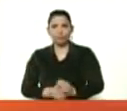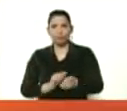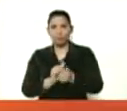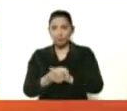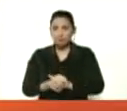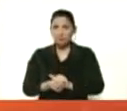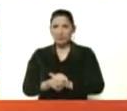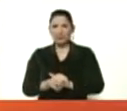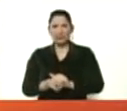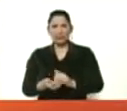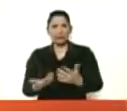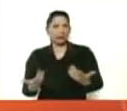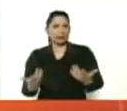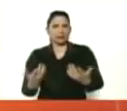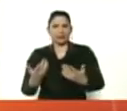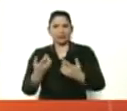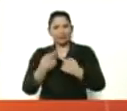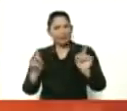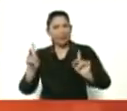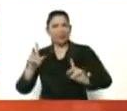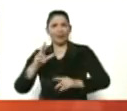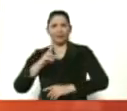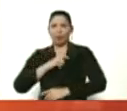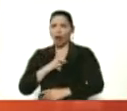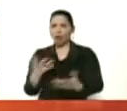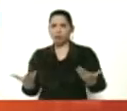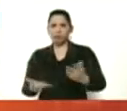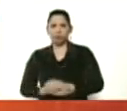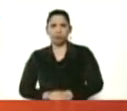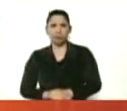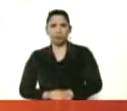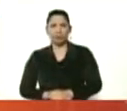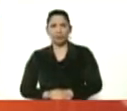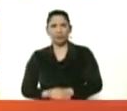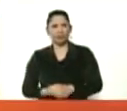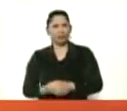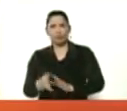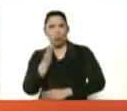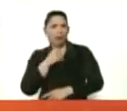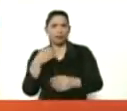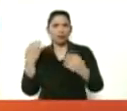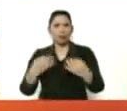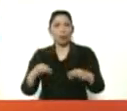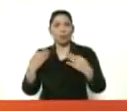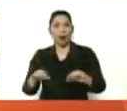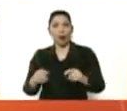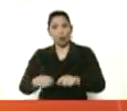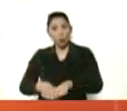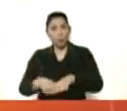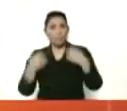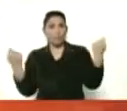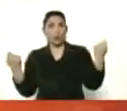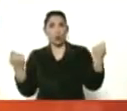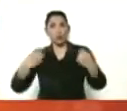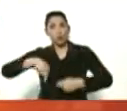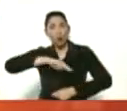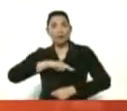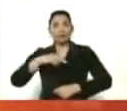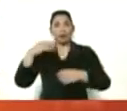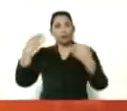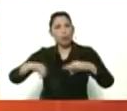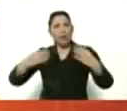totalmente atípica, inusual, anormal, que rompió nuestra normalidad de la vida,